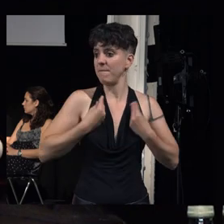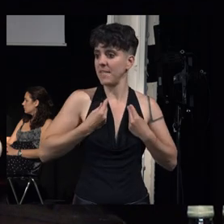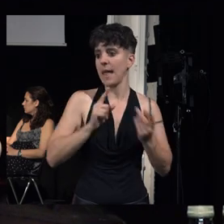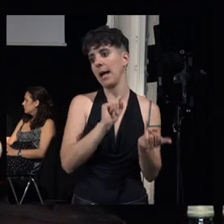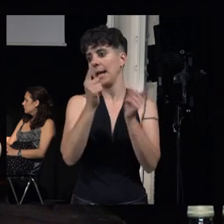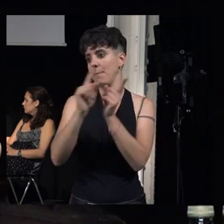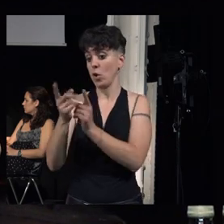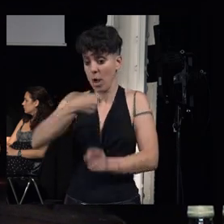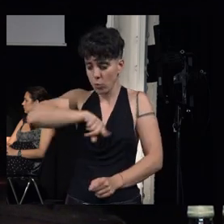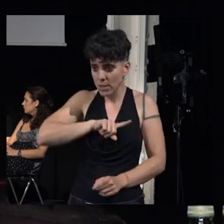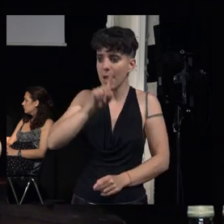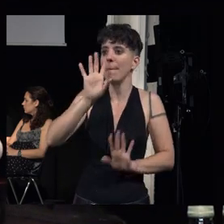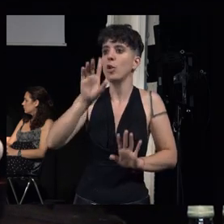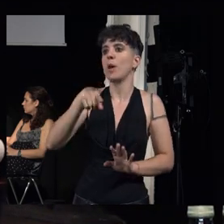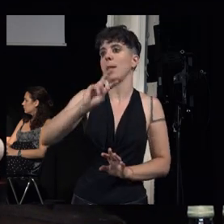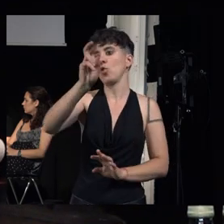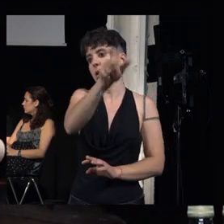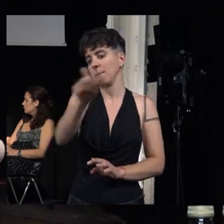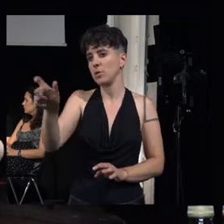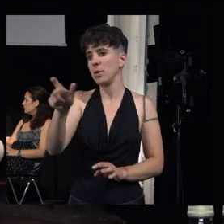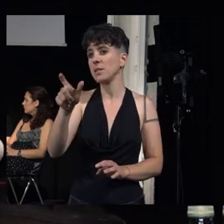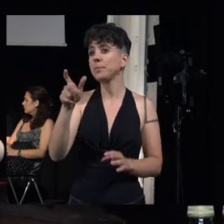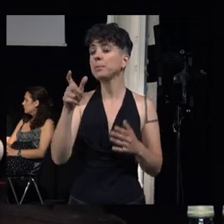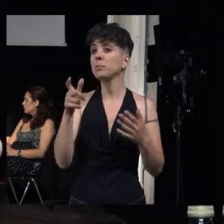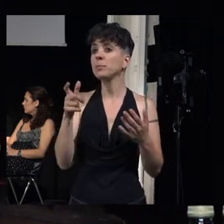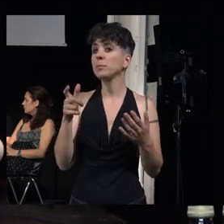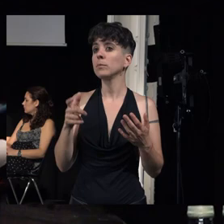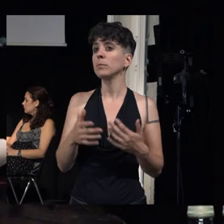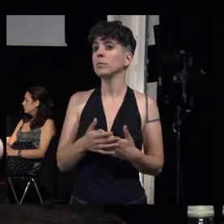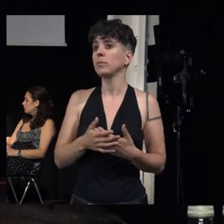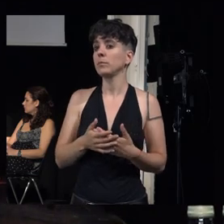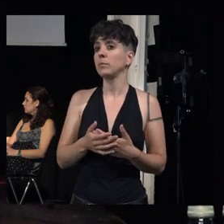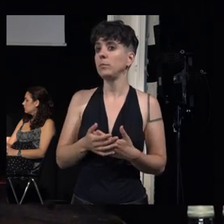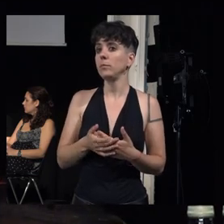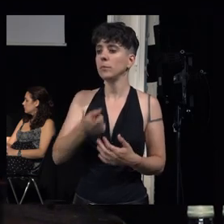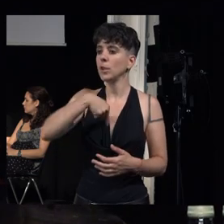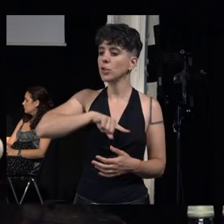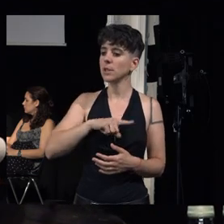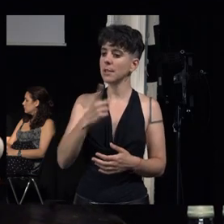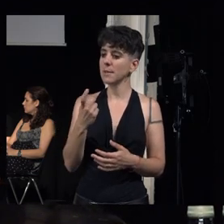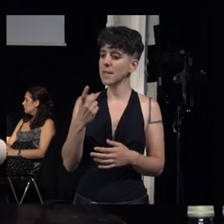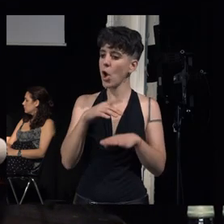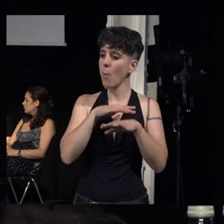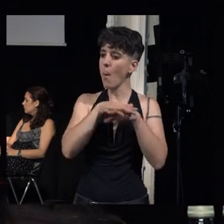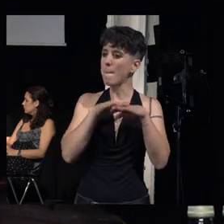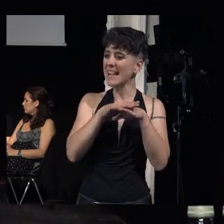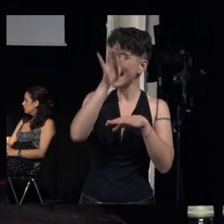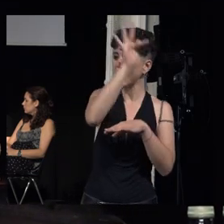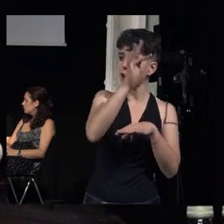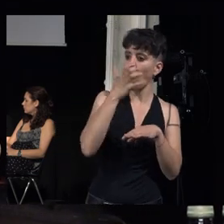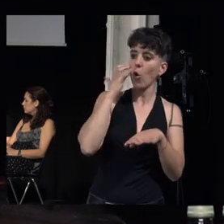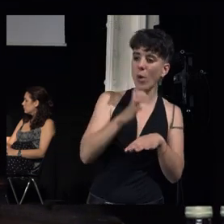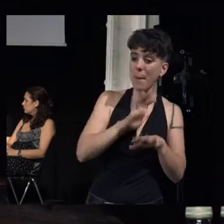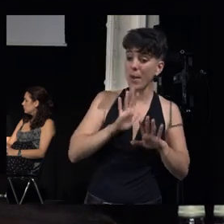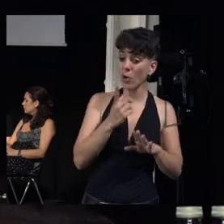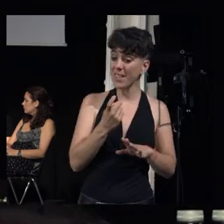otras personas, ¿no? Desde ahí teníamos que ser... Teníamos que tener una base, si lo queréis así, teórica queer, pero